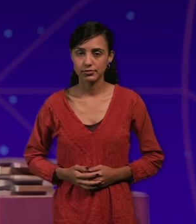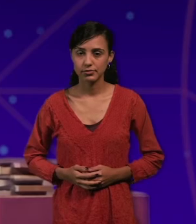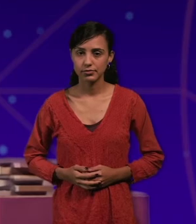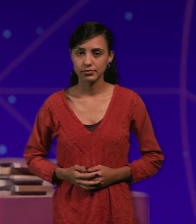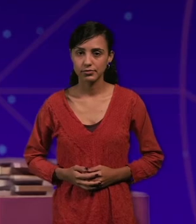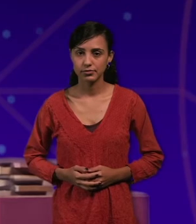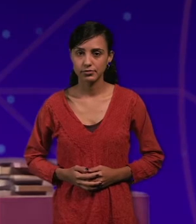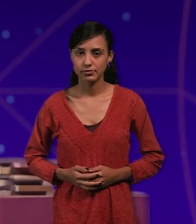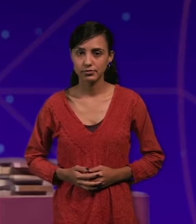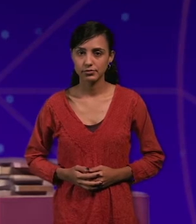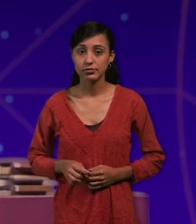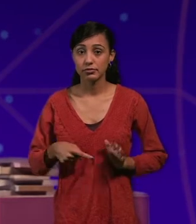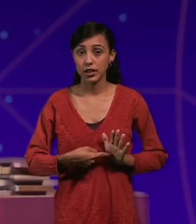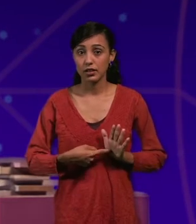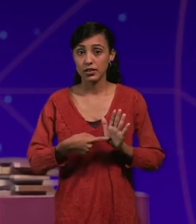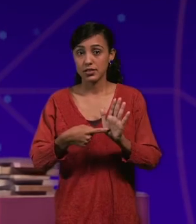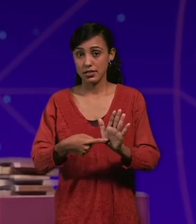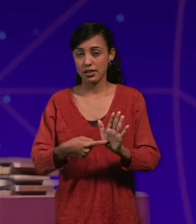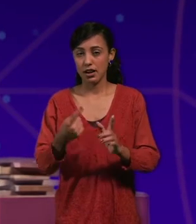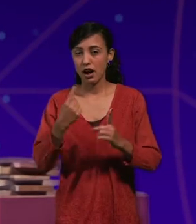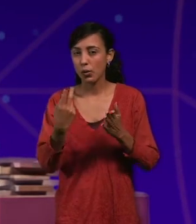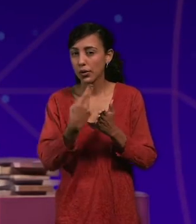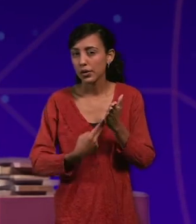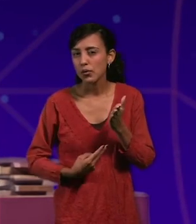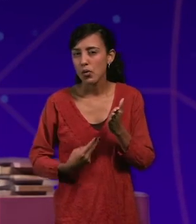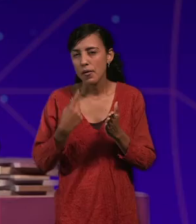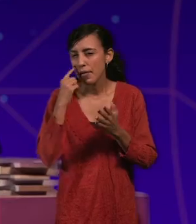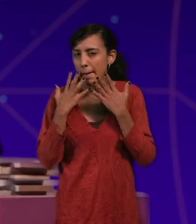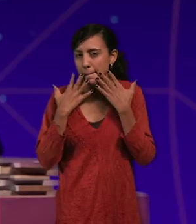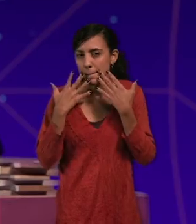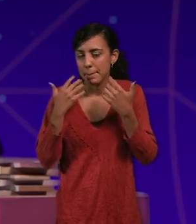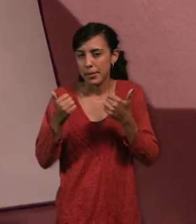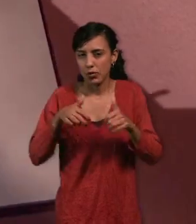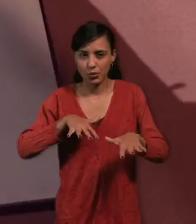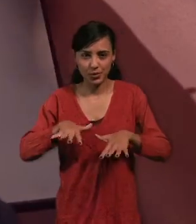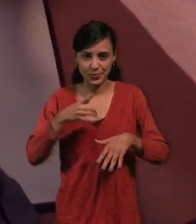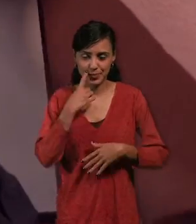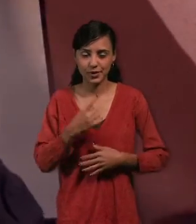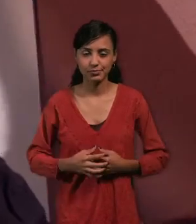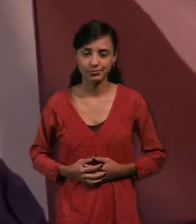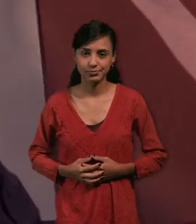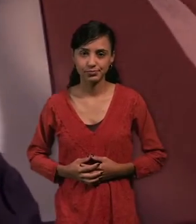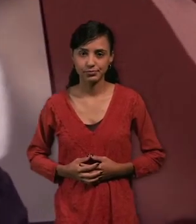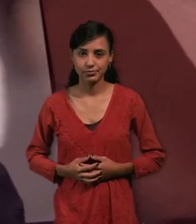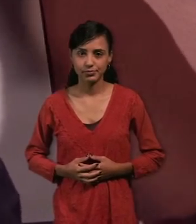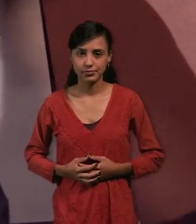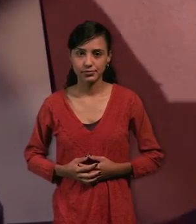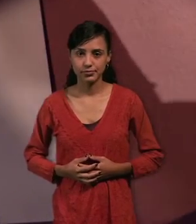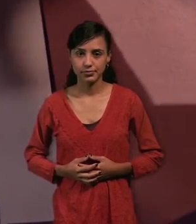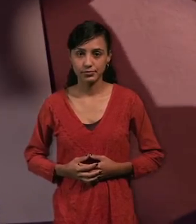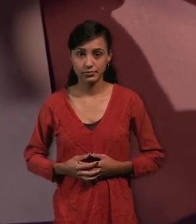Y les voy a enseñar algo para pasar el dibujo y que se nos vea mejor la animación. Vamos a coger la hoja de arriba,